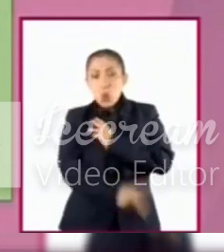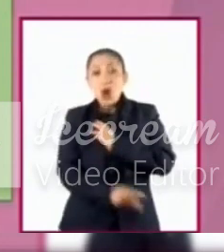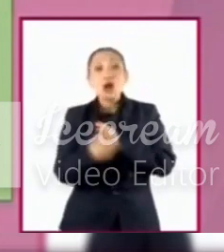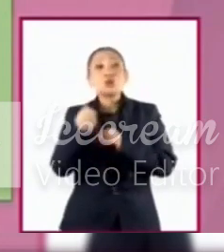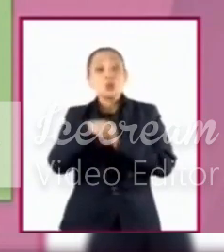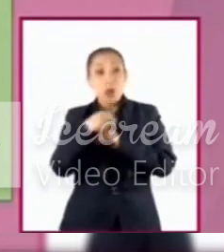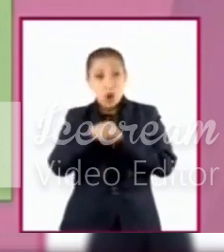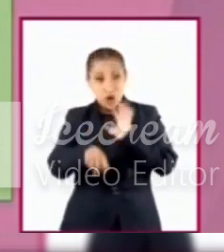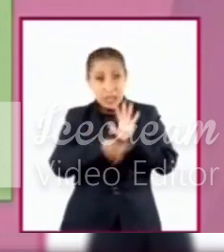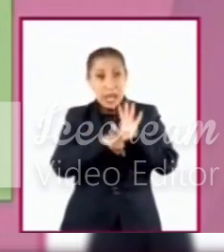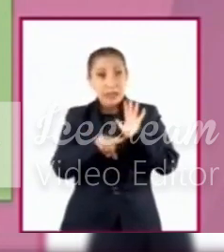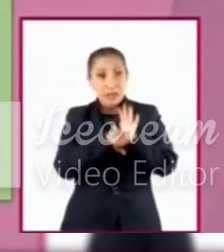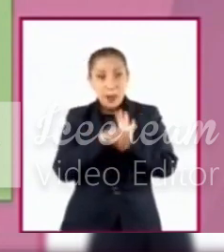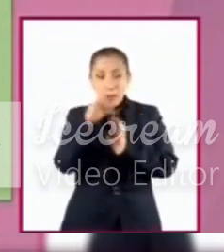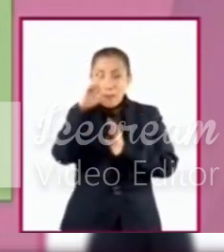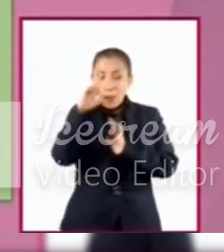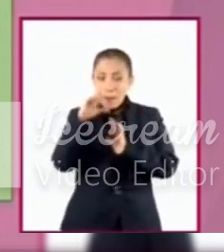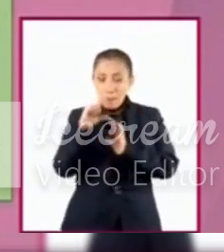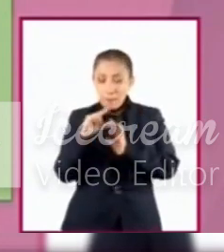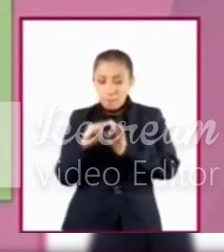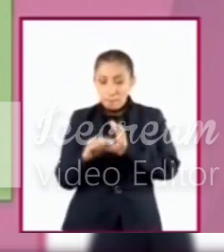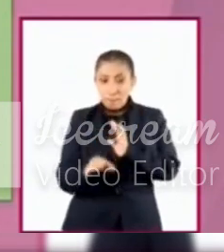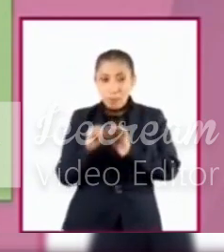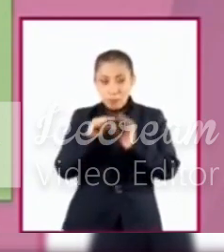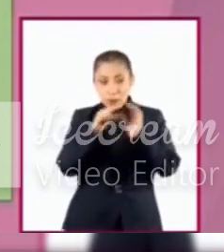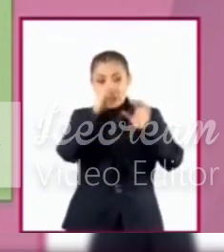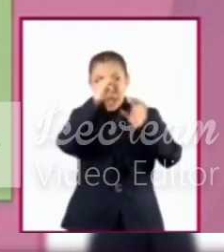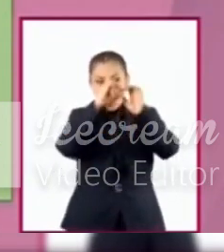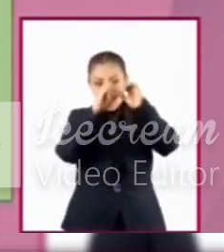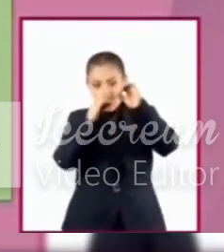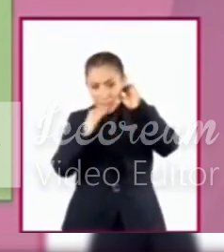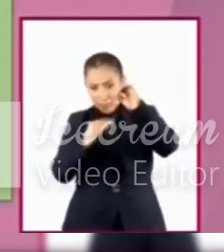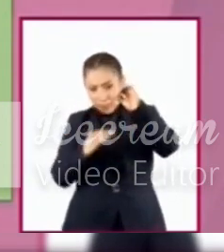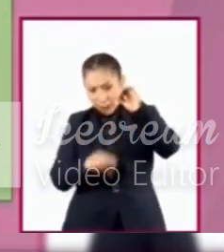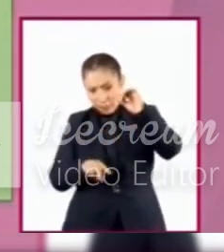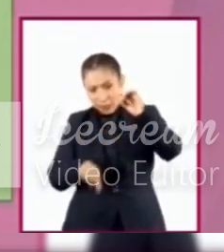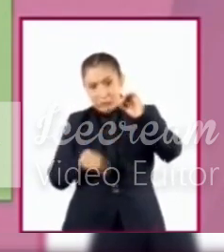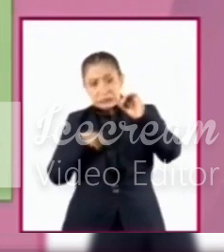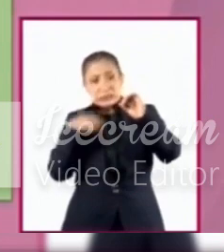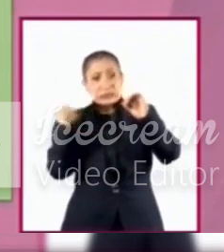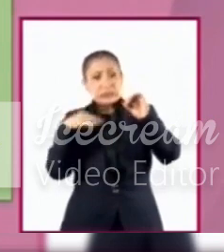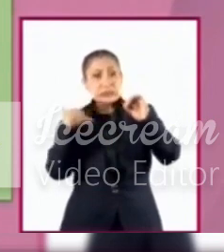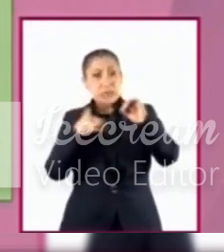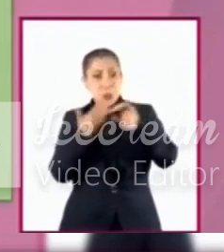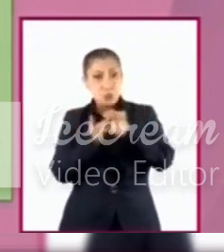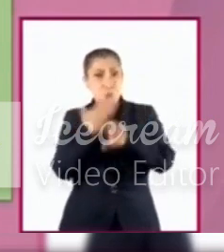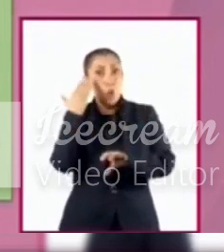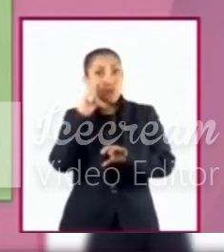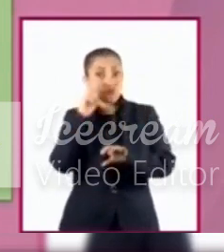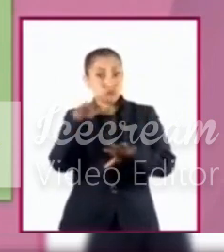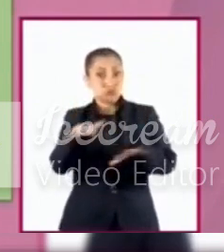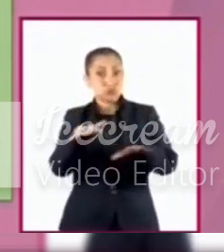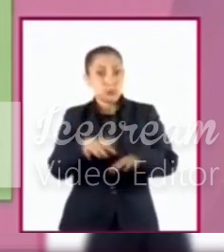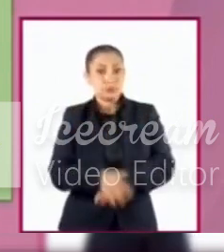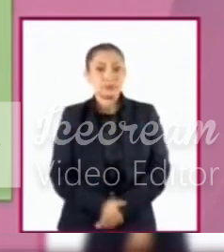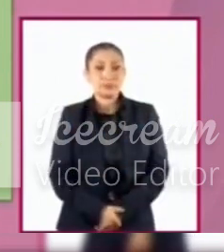un número negativo va a ser menor a medida que se aleje del cero, y en este ejemplo es muy